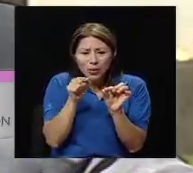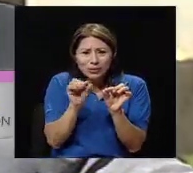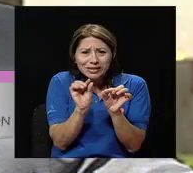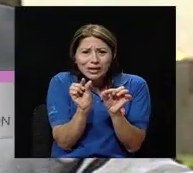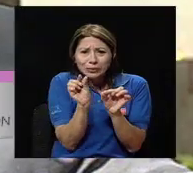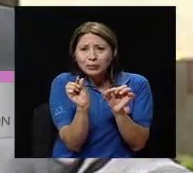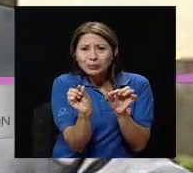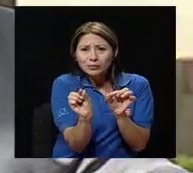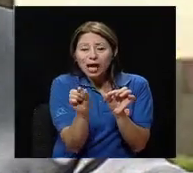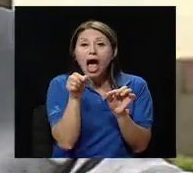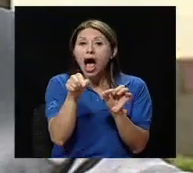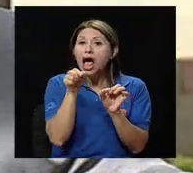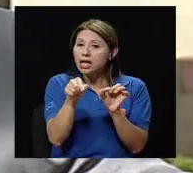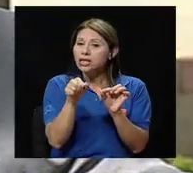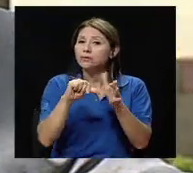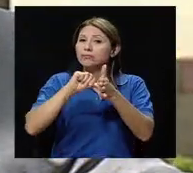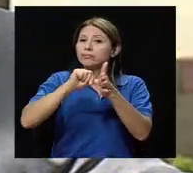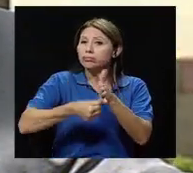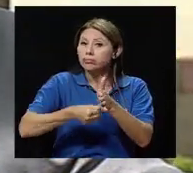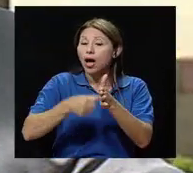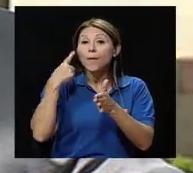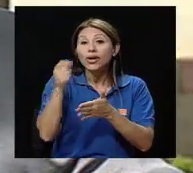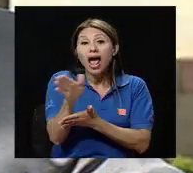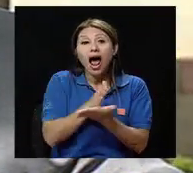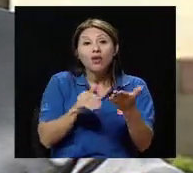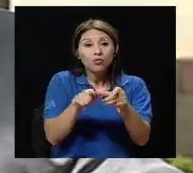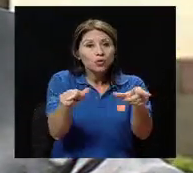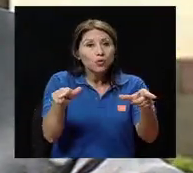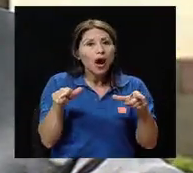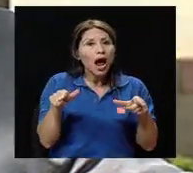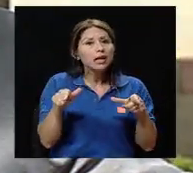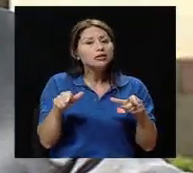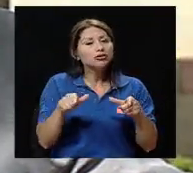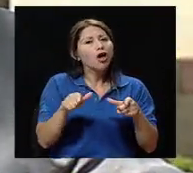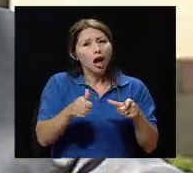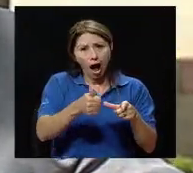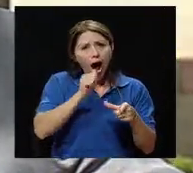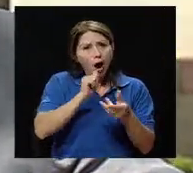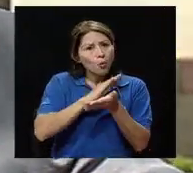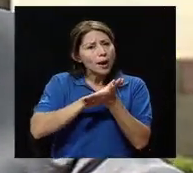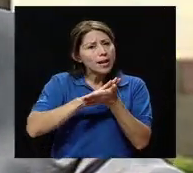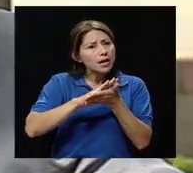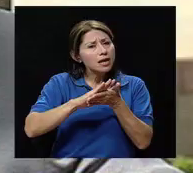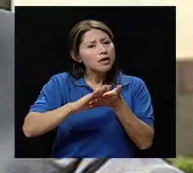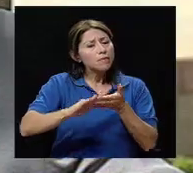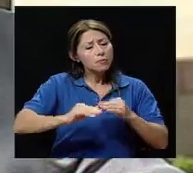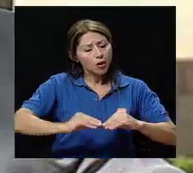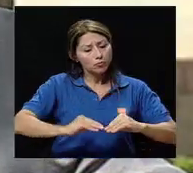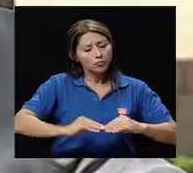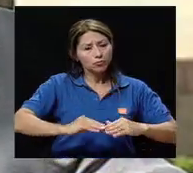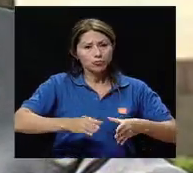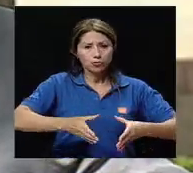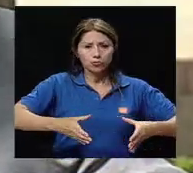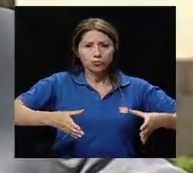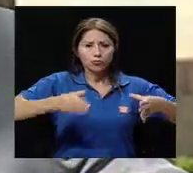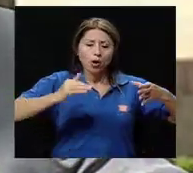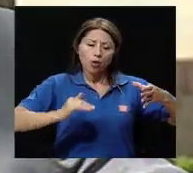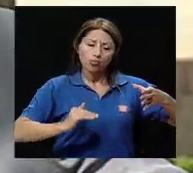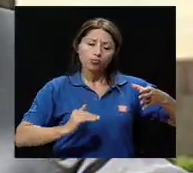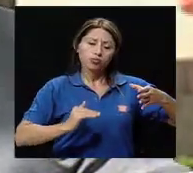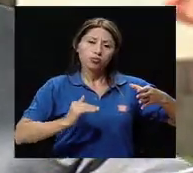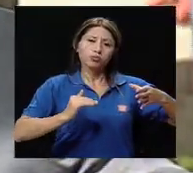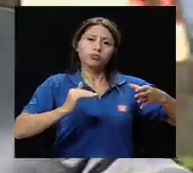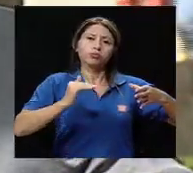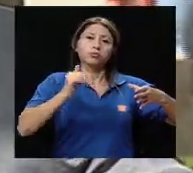sitios que acumulan agua limpia, donde la vez llegó la hembra y puso sus huevecillos, esos